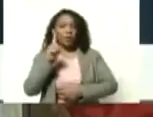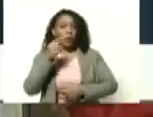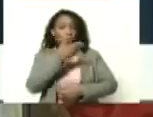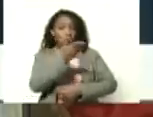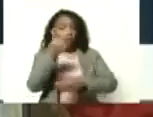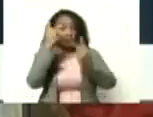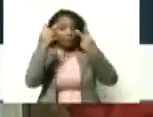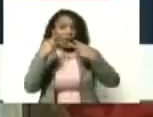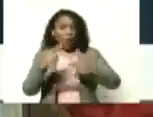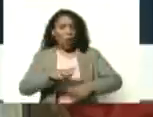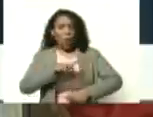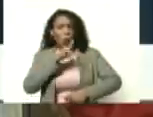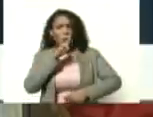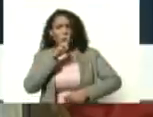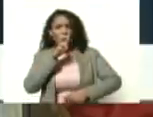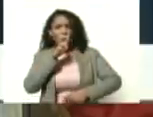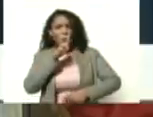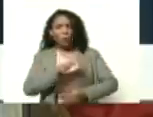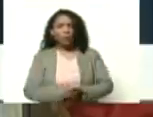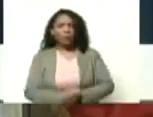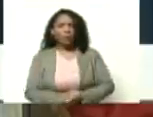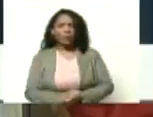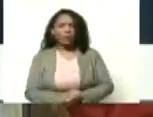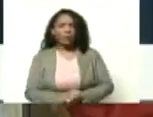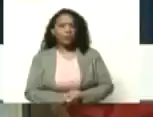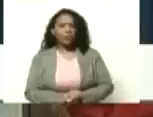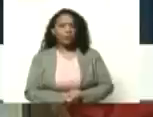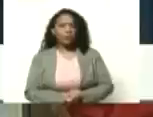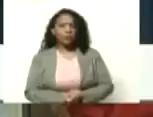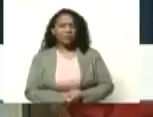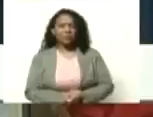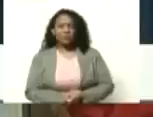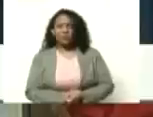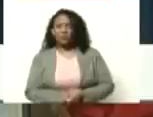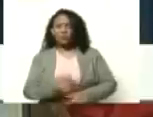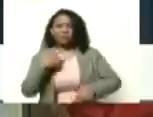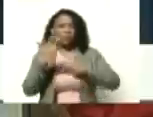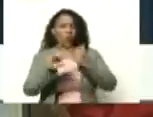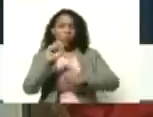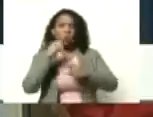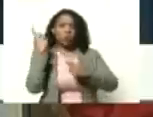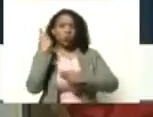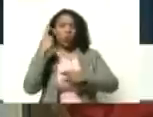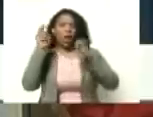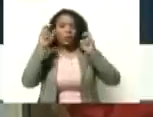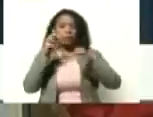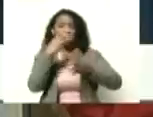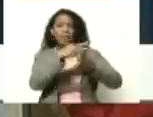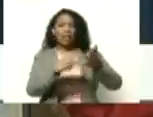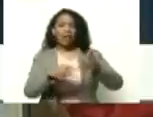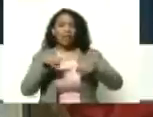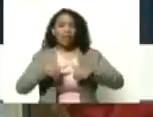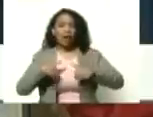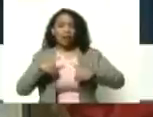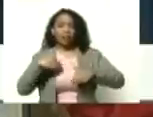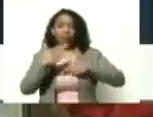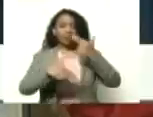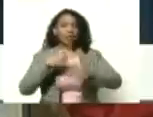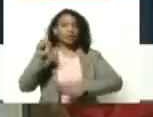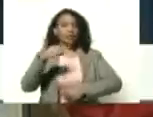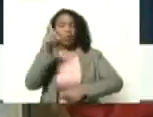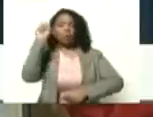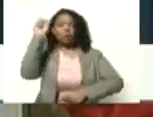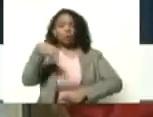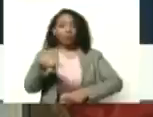lo terriblemente criminal no sólo el hecho material del crimen sino también